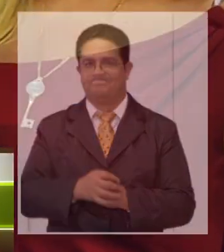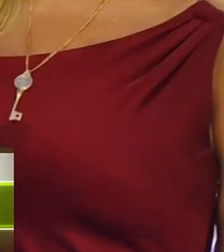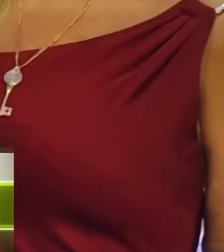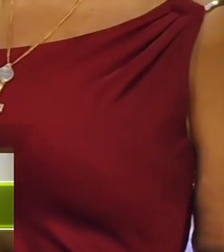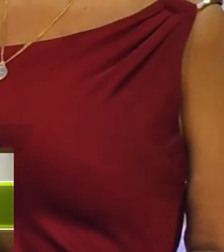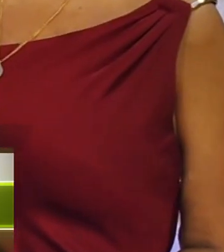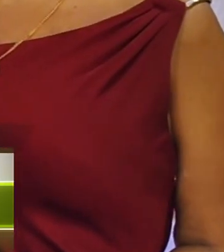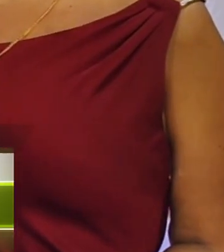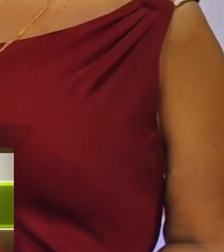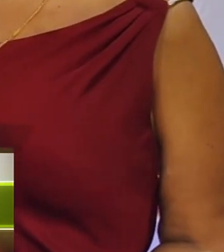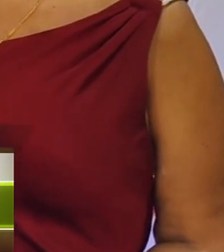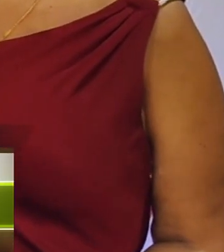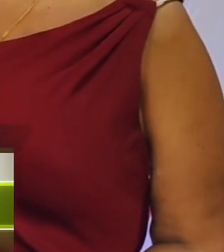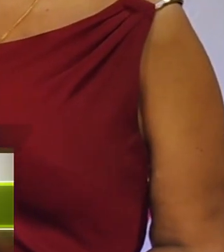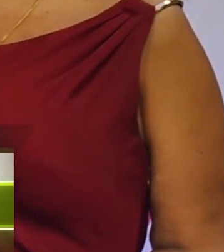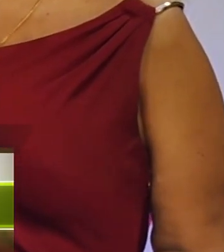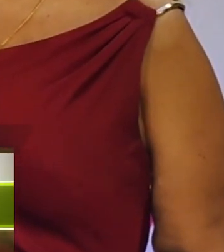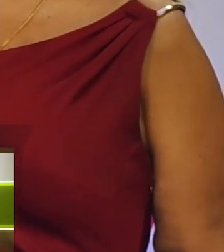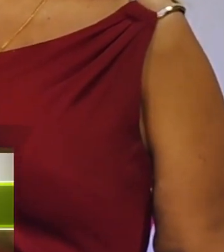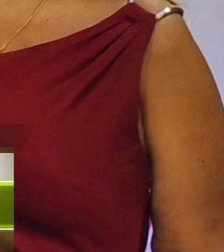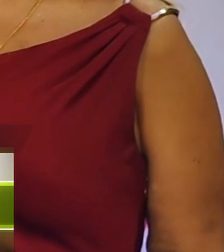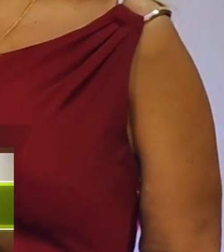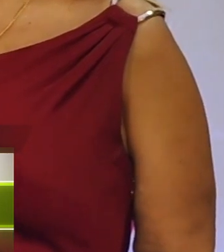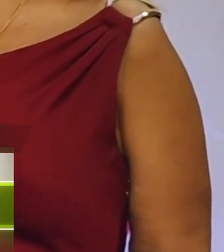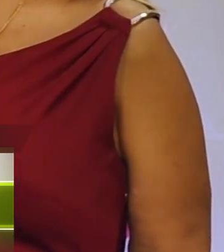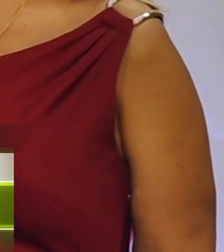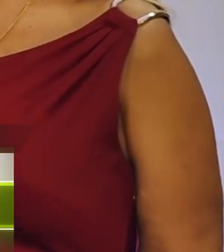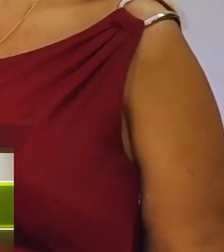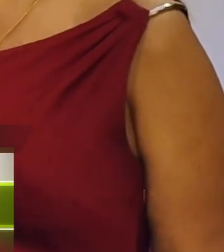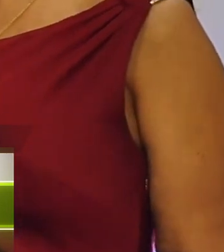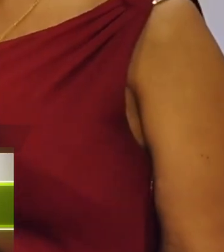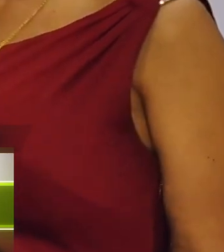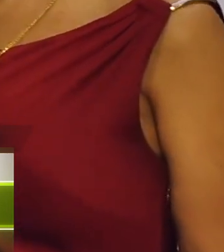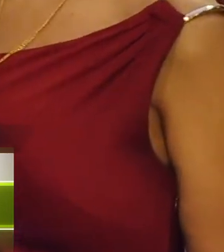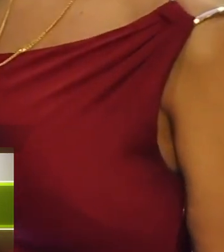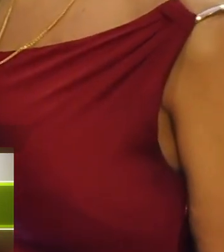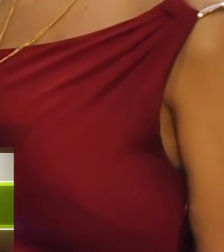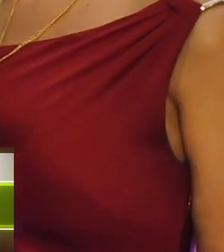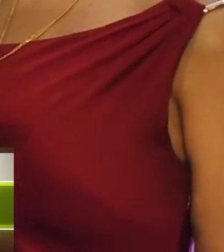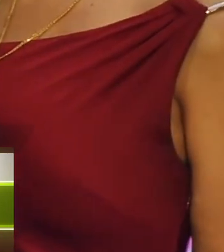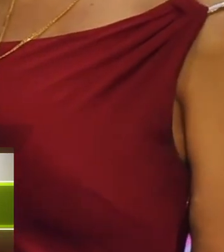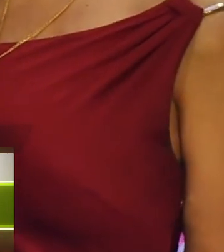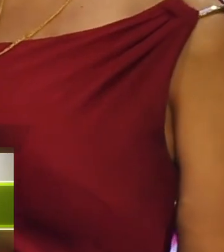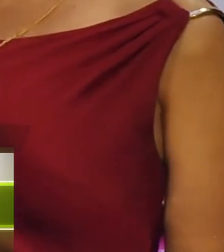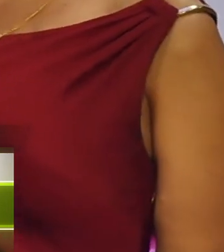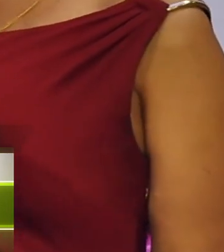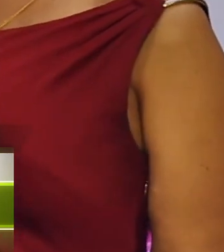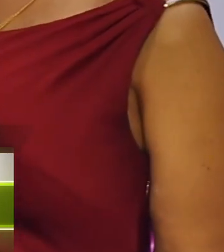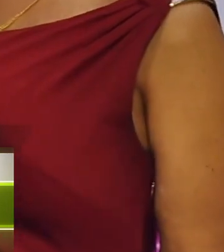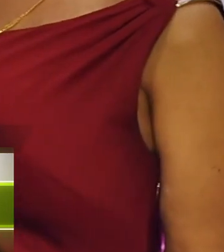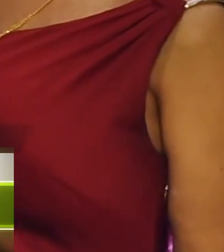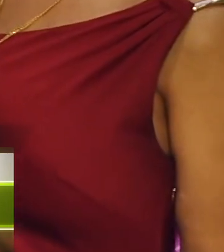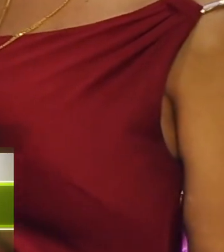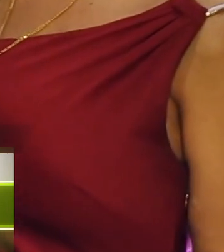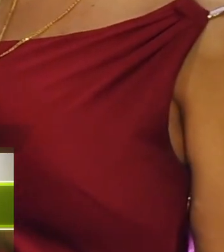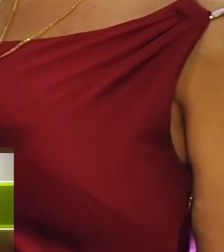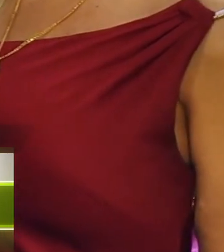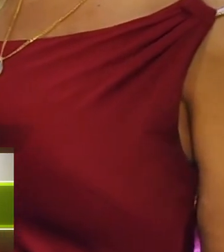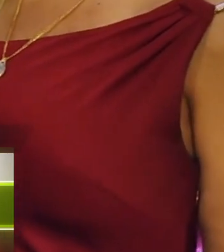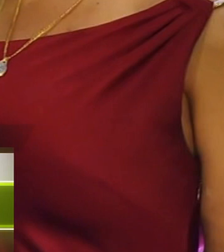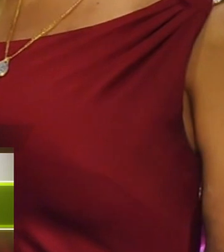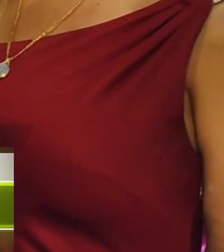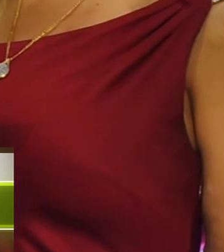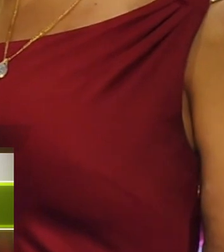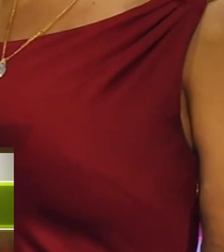también el aniversario del grupo Respira Libre. Bienvenida a la pantalla de Globovisión, doctora. Quisiera que nos comentara un poco, que nos diera un